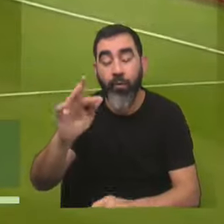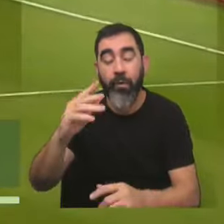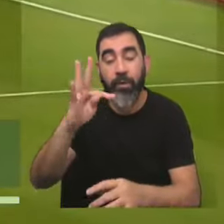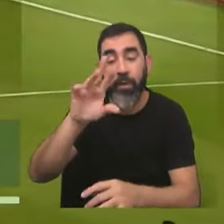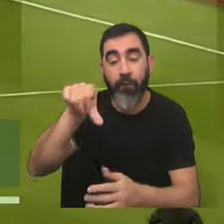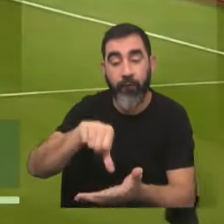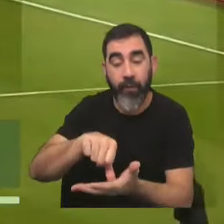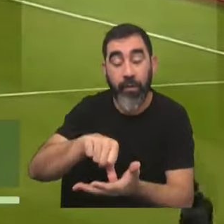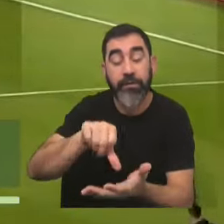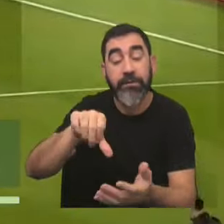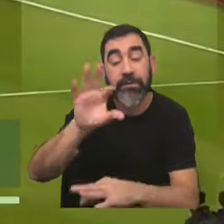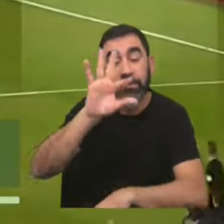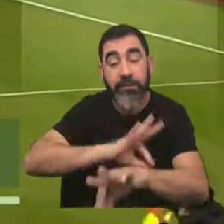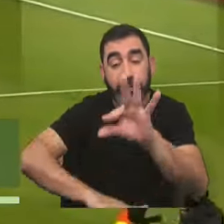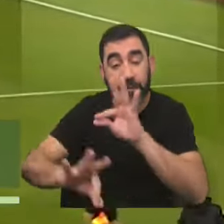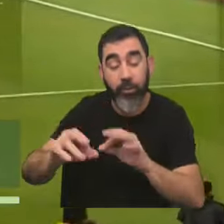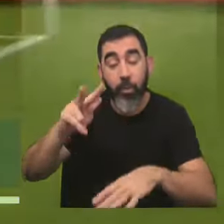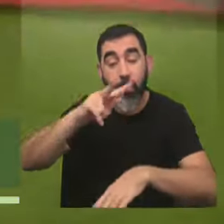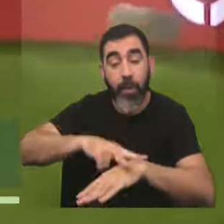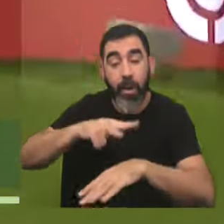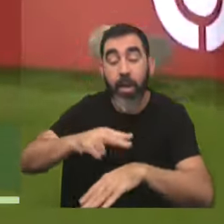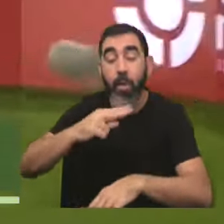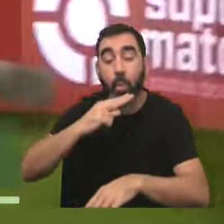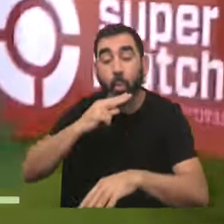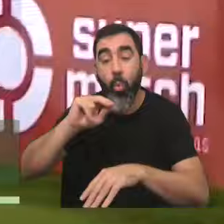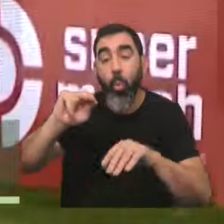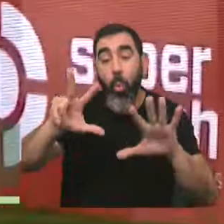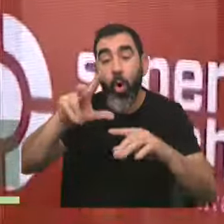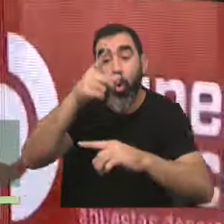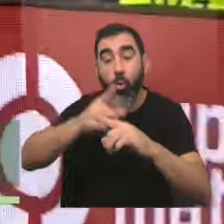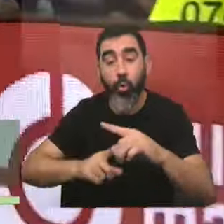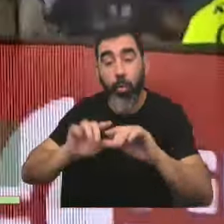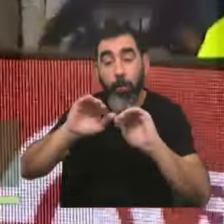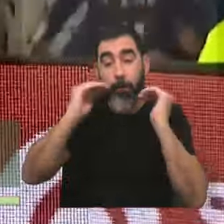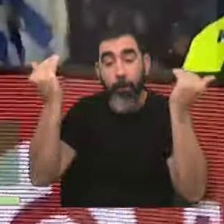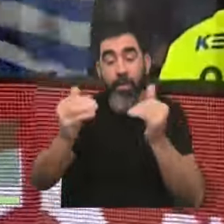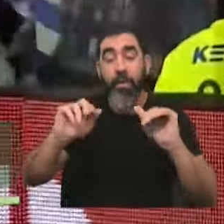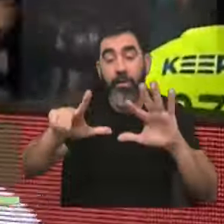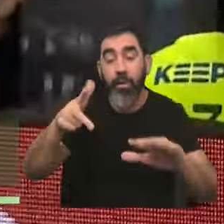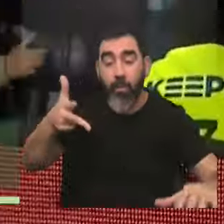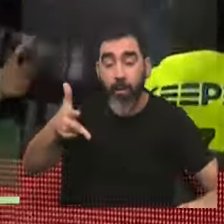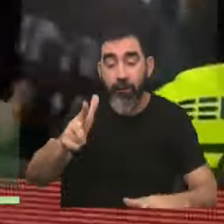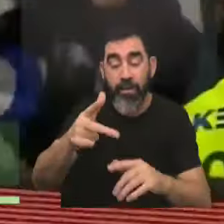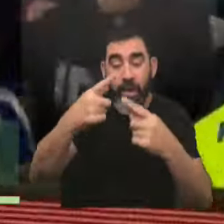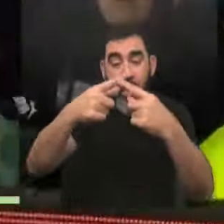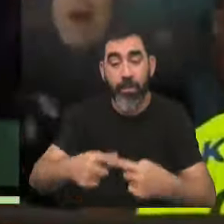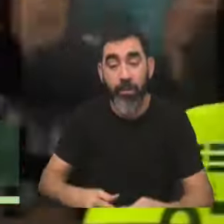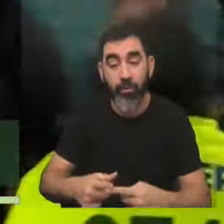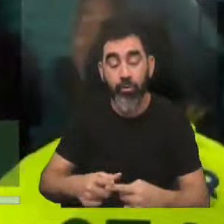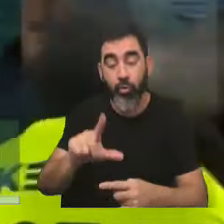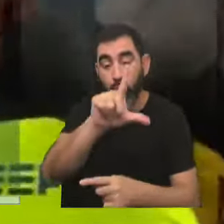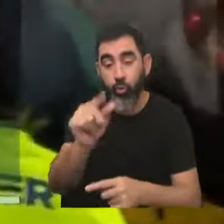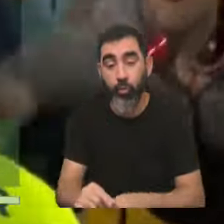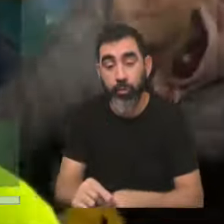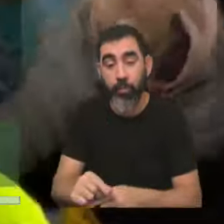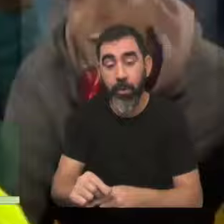recordar que la selección uruguaya va a recibir a para el viernes a las 20:30 horas en la séptima fecha de eliminatorias sudamericanas